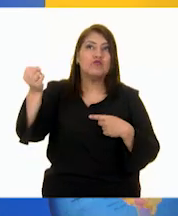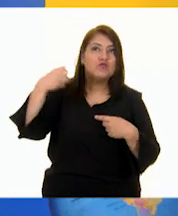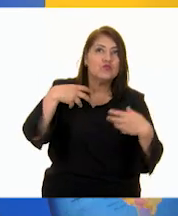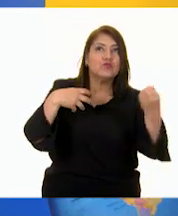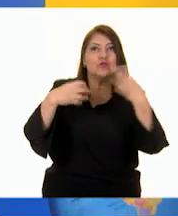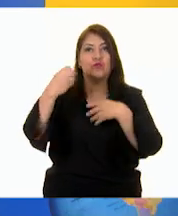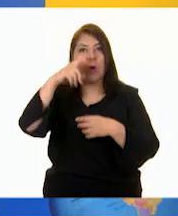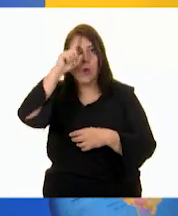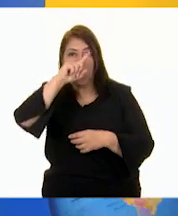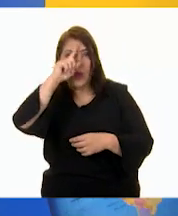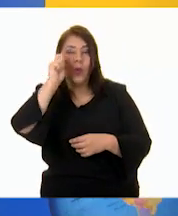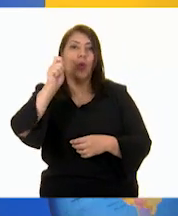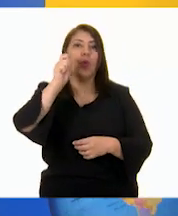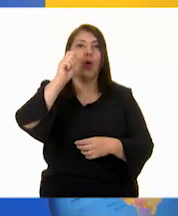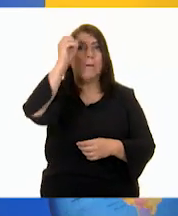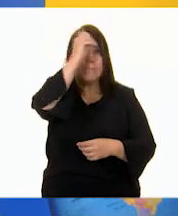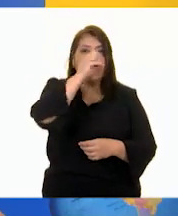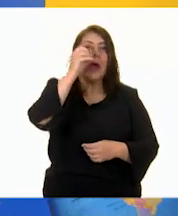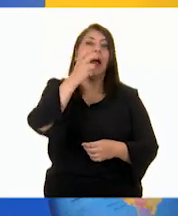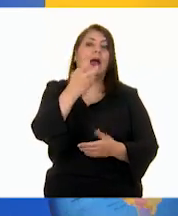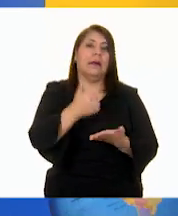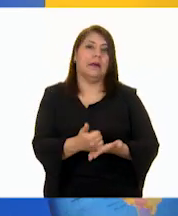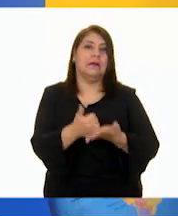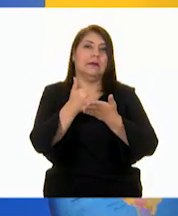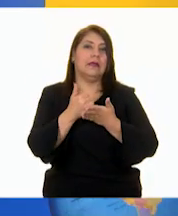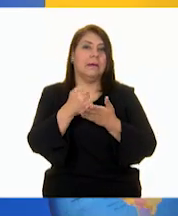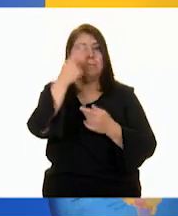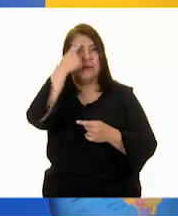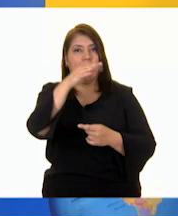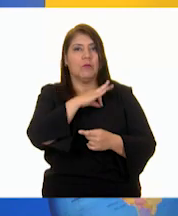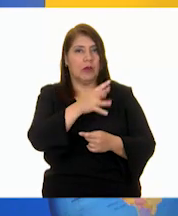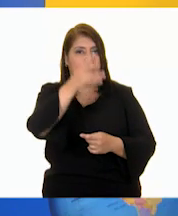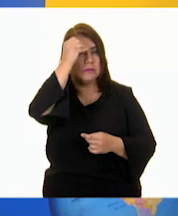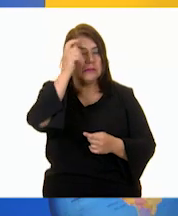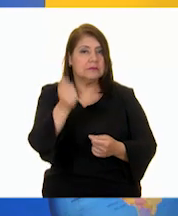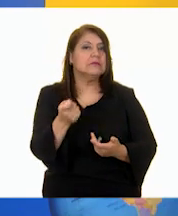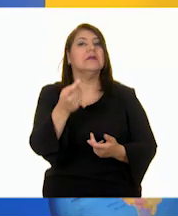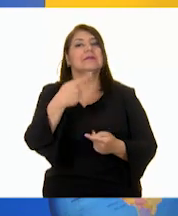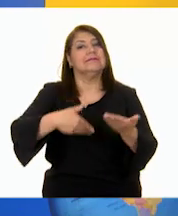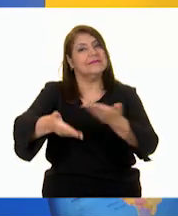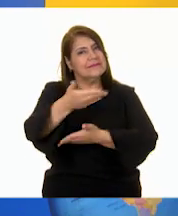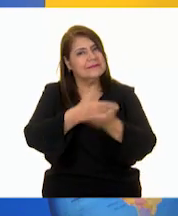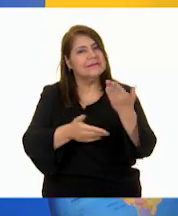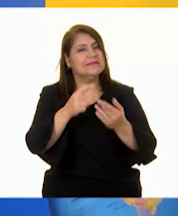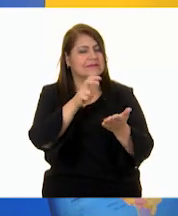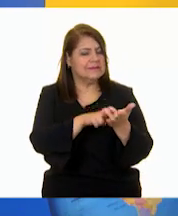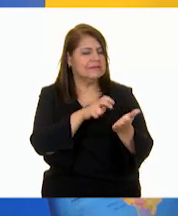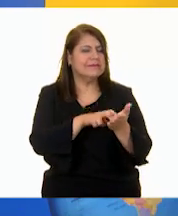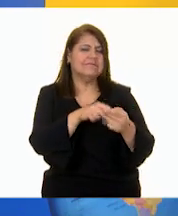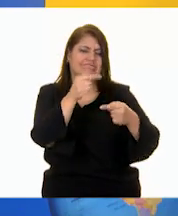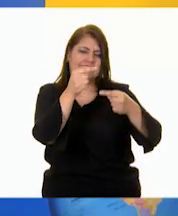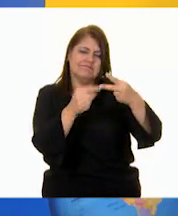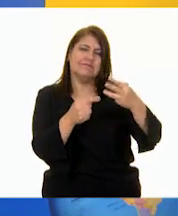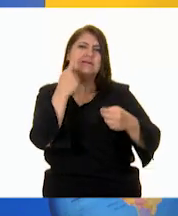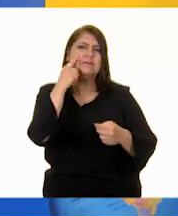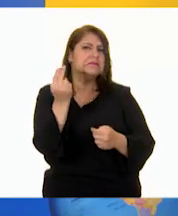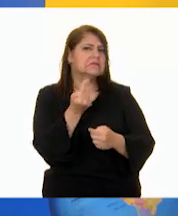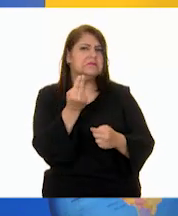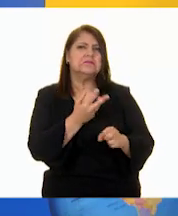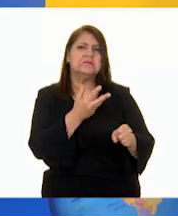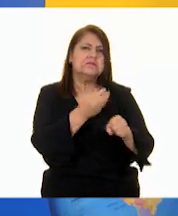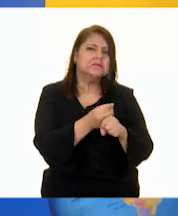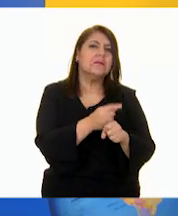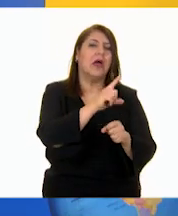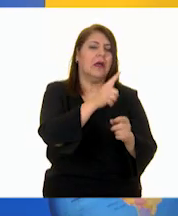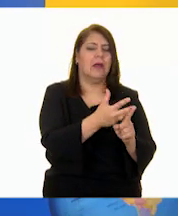Así que ya lo saben. Sí, estudiantes en casa, compartan. Realicen las correcciones necesarias a su cuestionario y pásenlo en